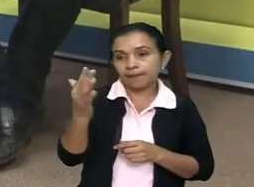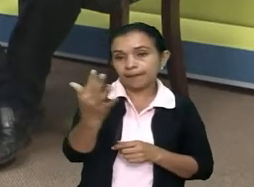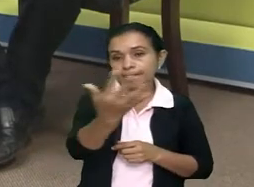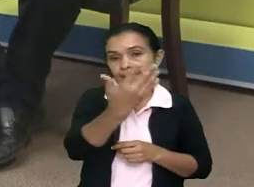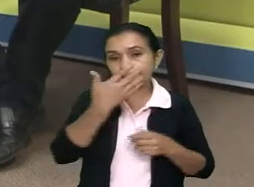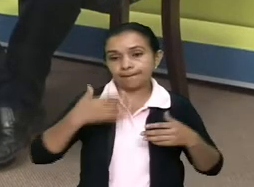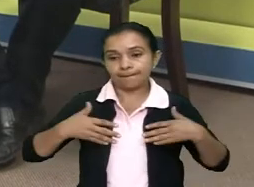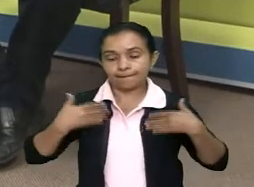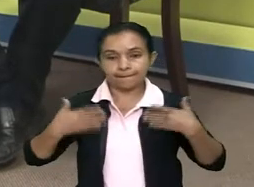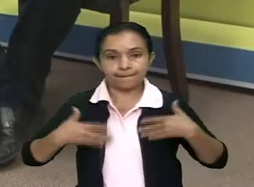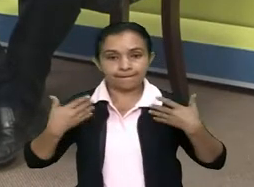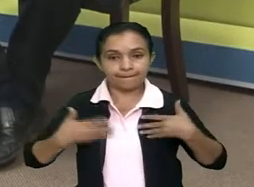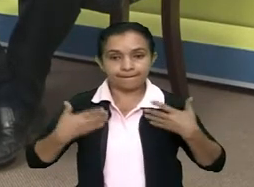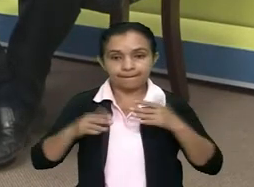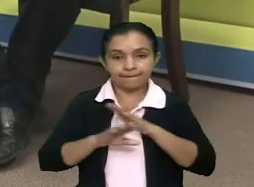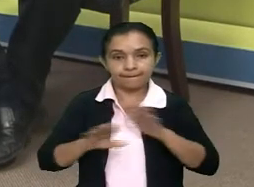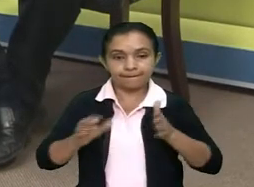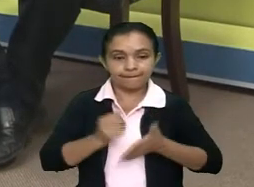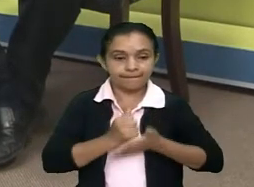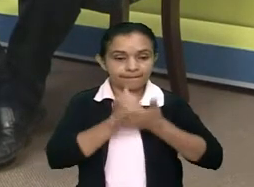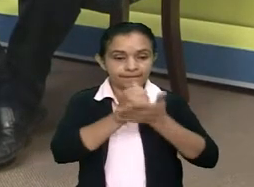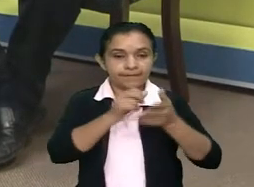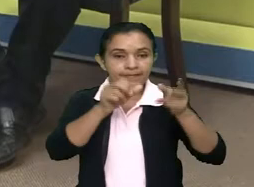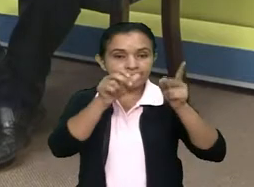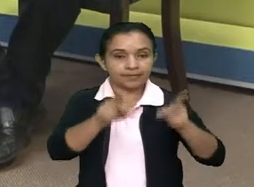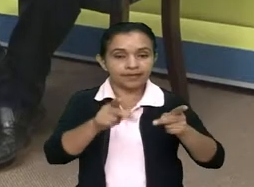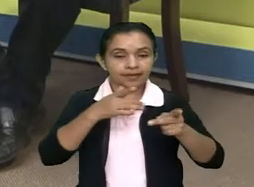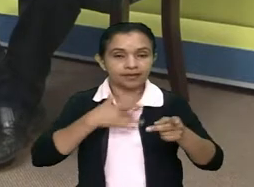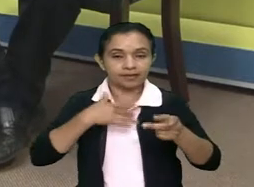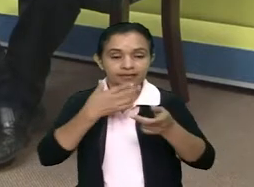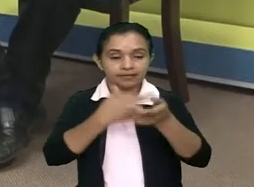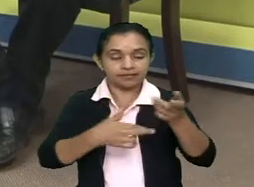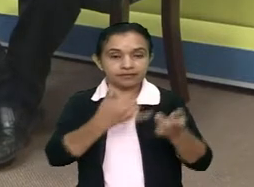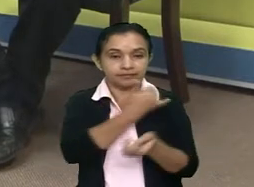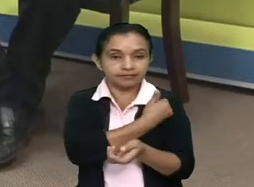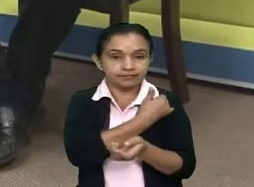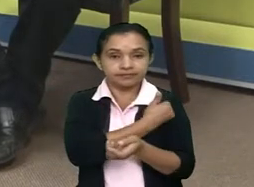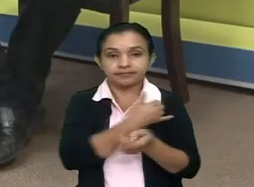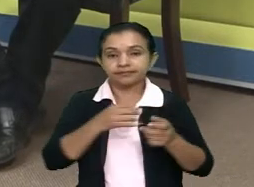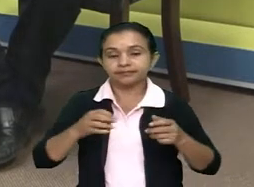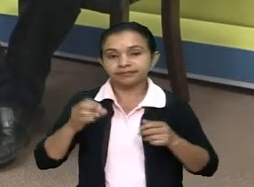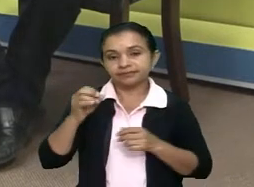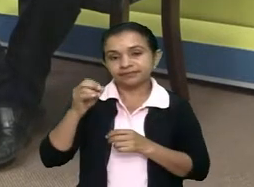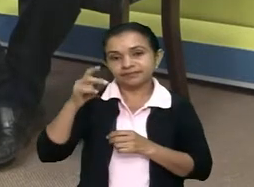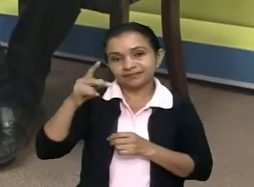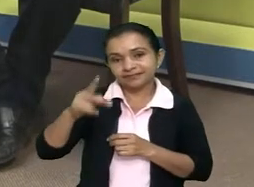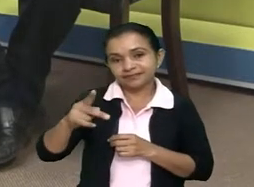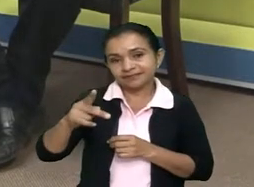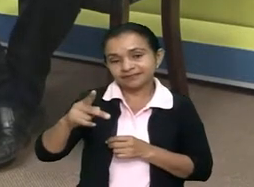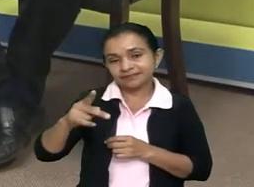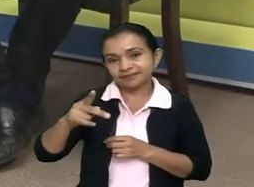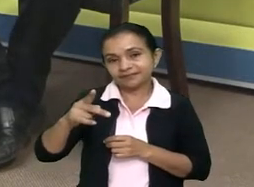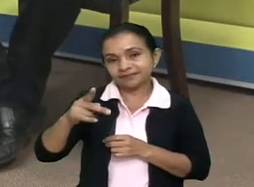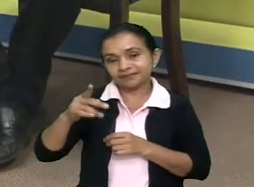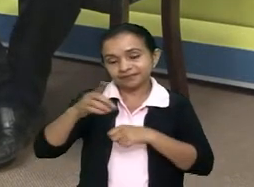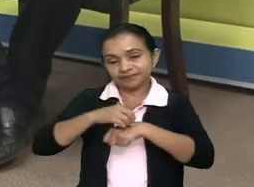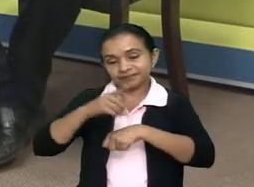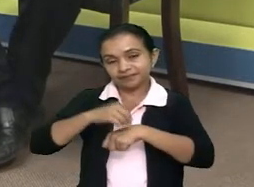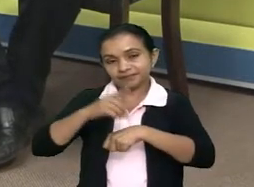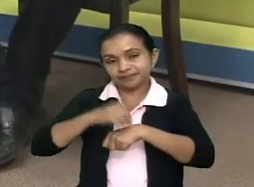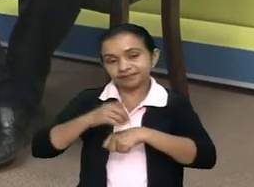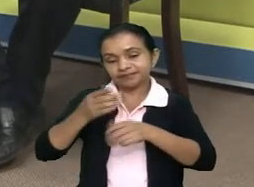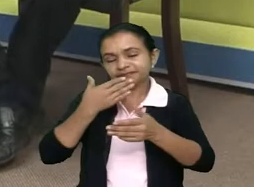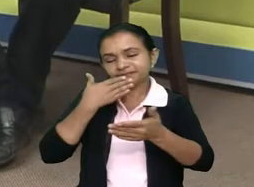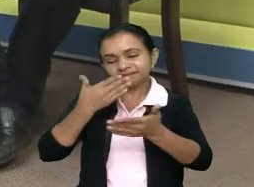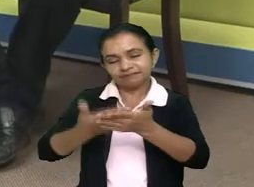después saber que están ayudándole a alguien que necesita sangre en los hospitales del país héctor berríos le hacemos un acompañamiento